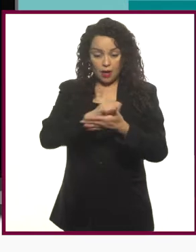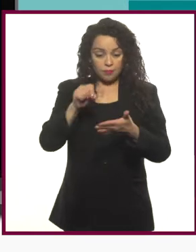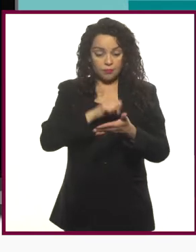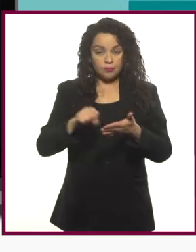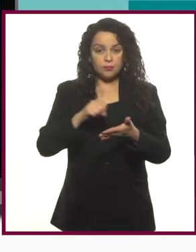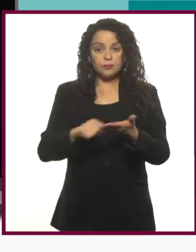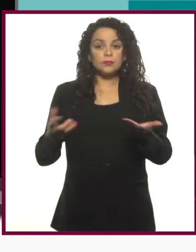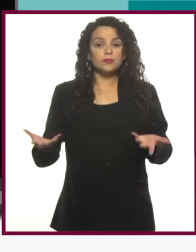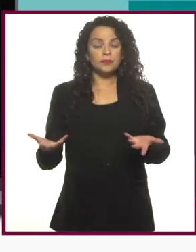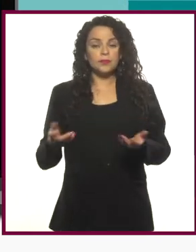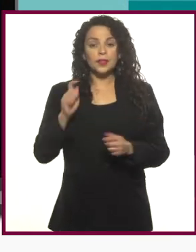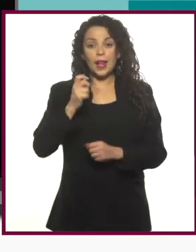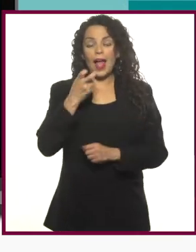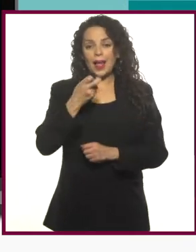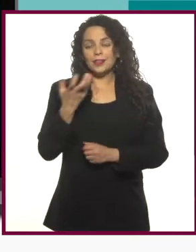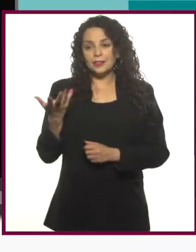es